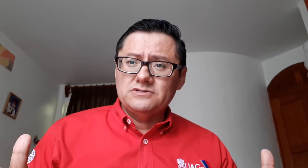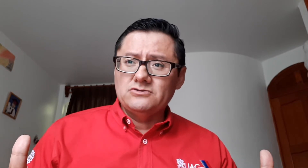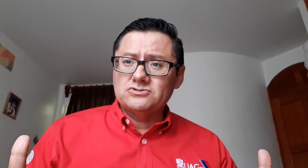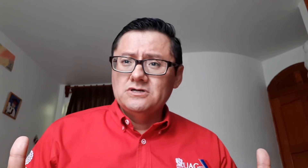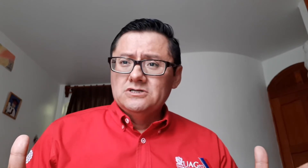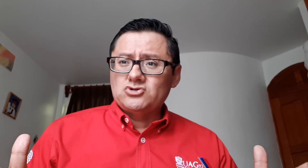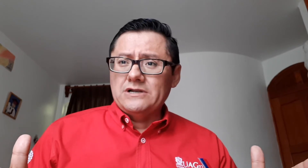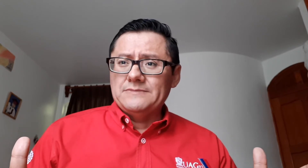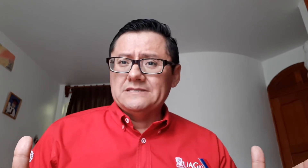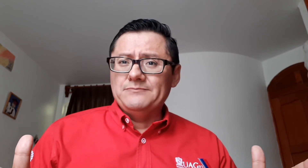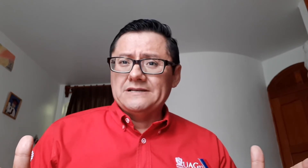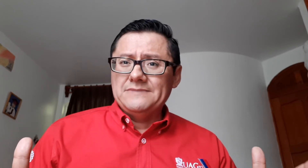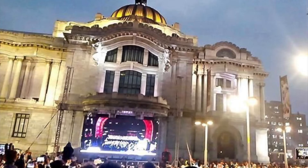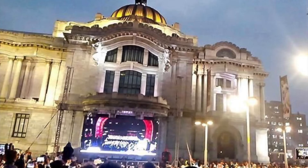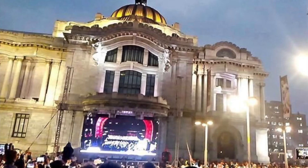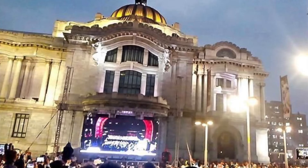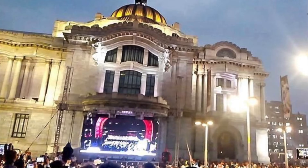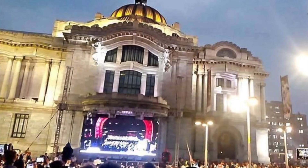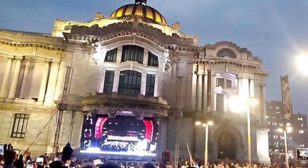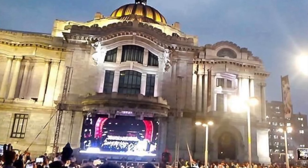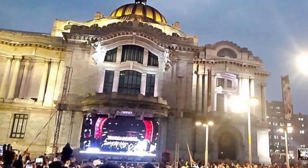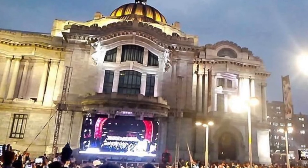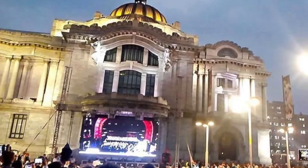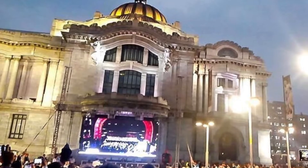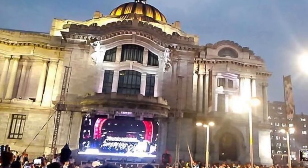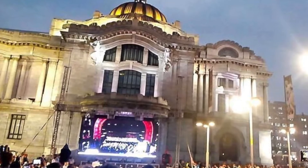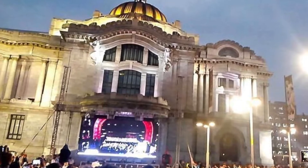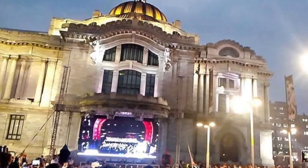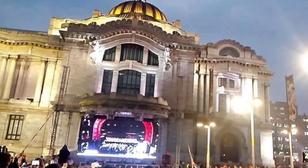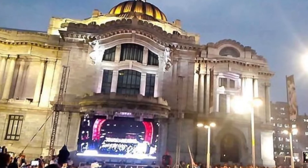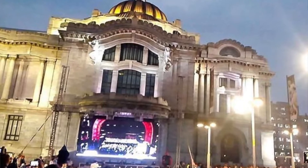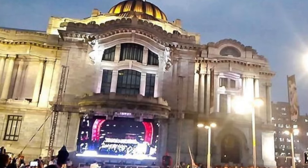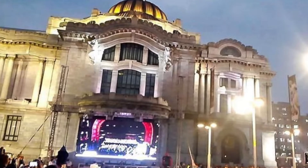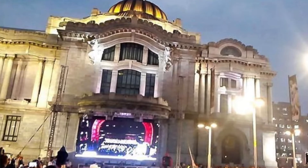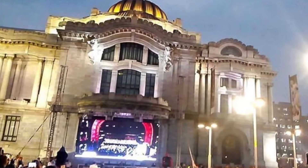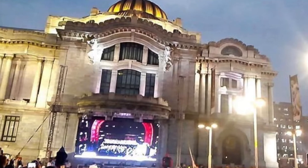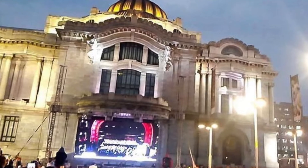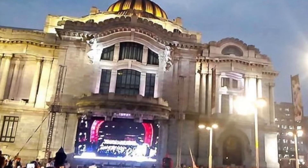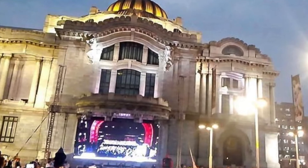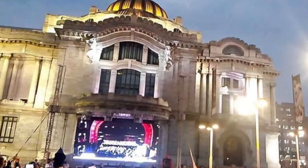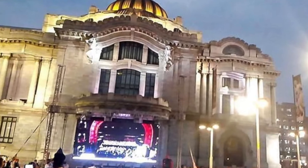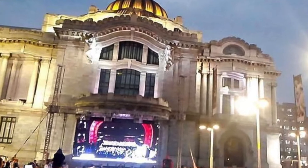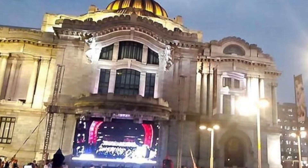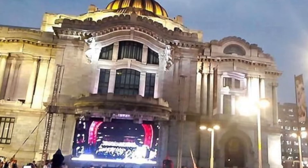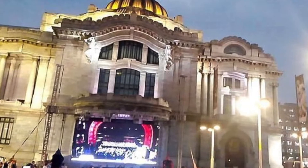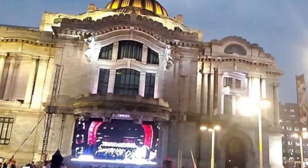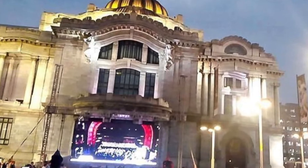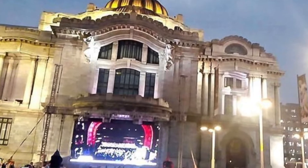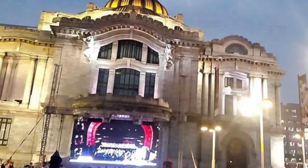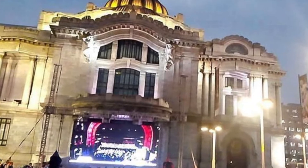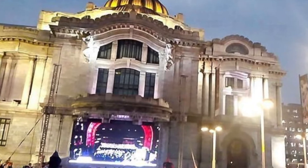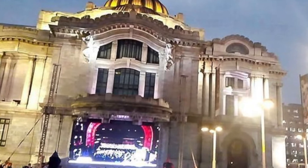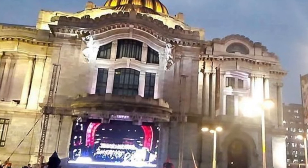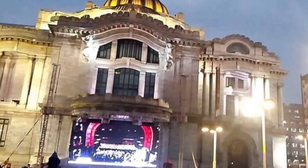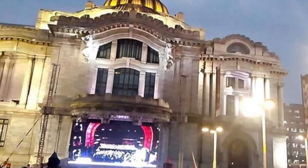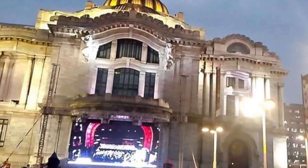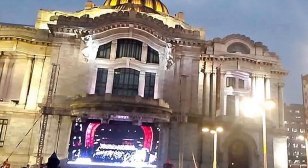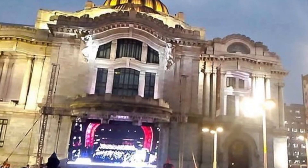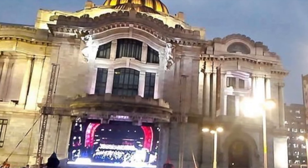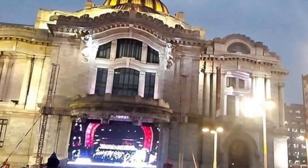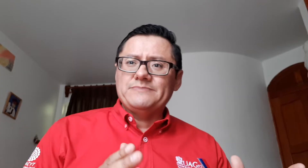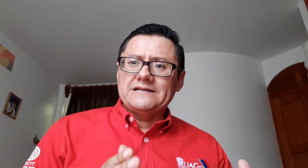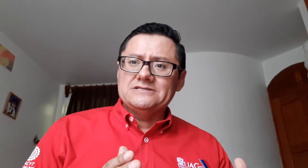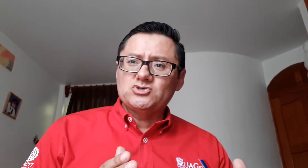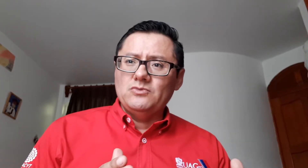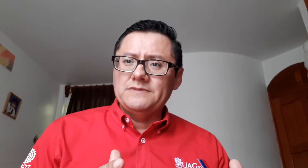Estados Unidos solamente permite que la persona acusada la que pueda realizar el pago correspondiente de la fianza, y